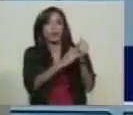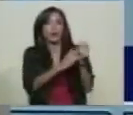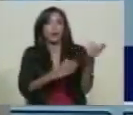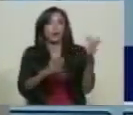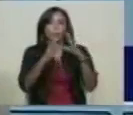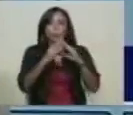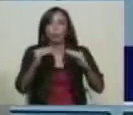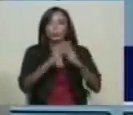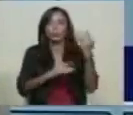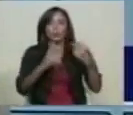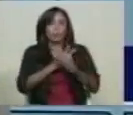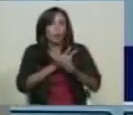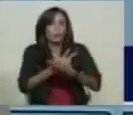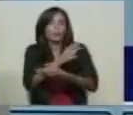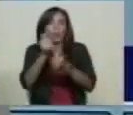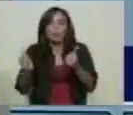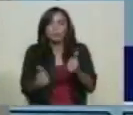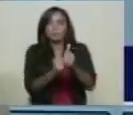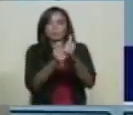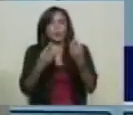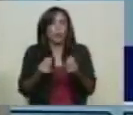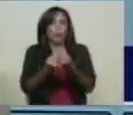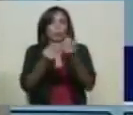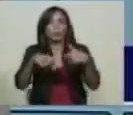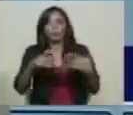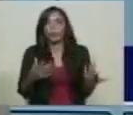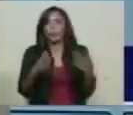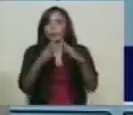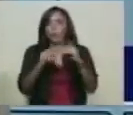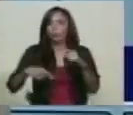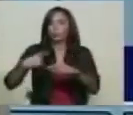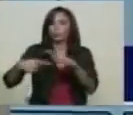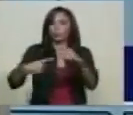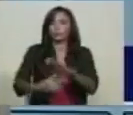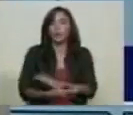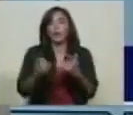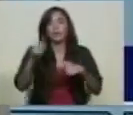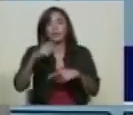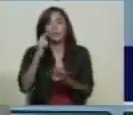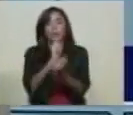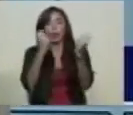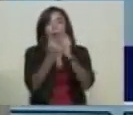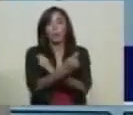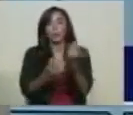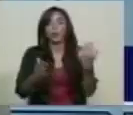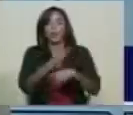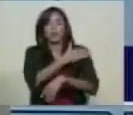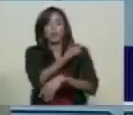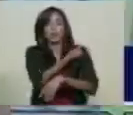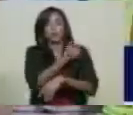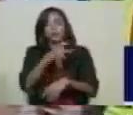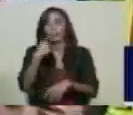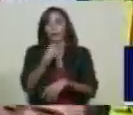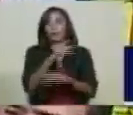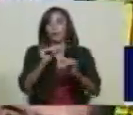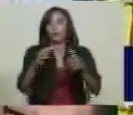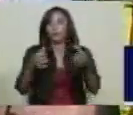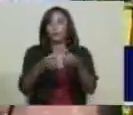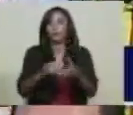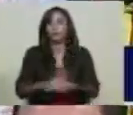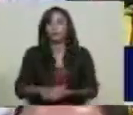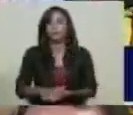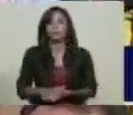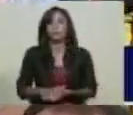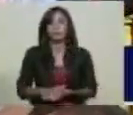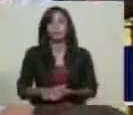la fuerza para acompañarlo a usted en este nuevo ciclo y conformar una renovada dirección política. Acá quiero detenerme y